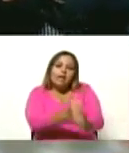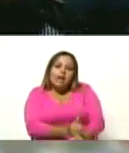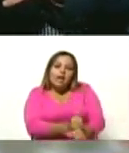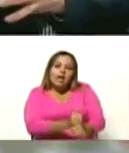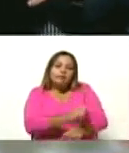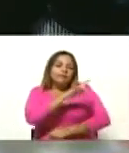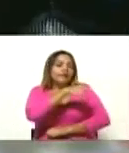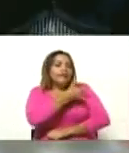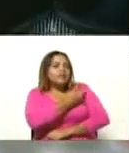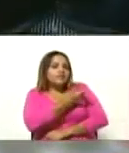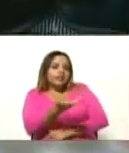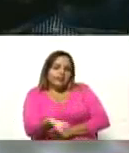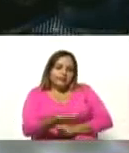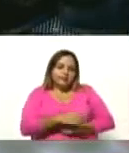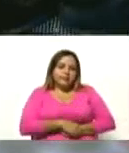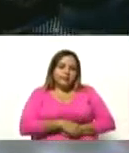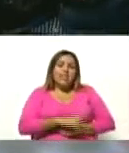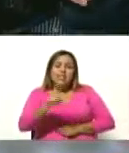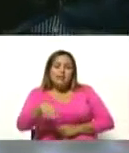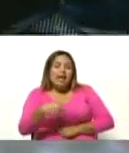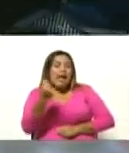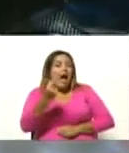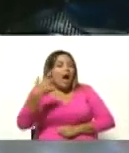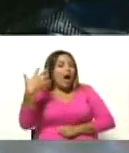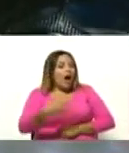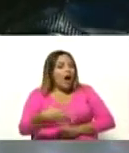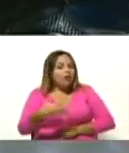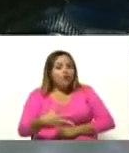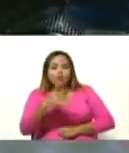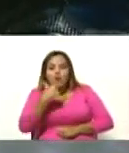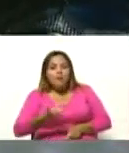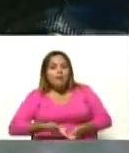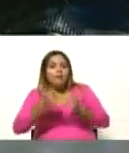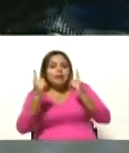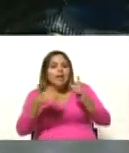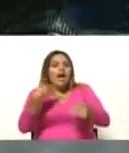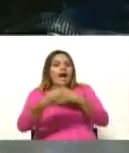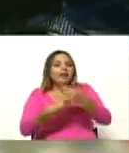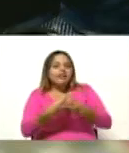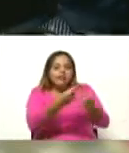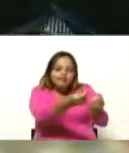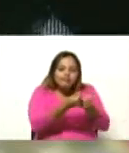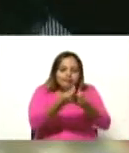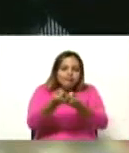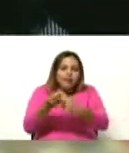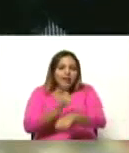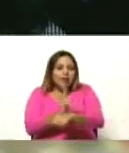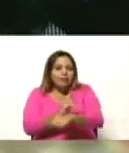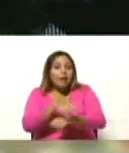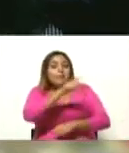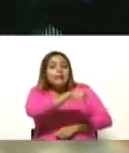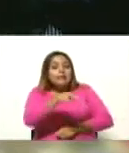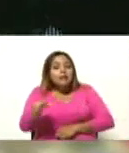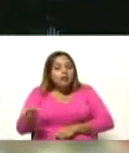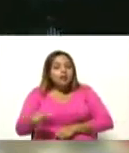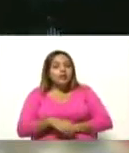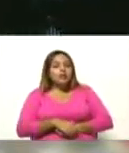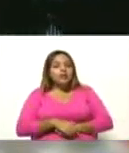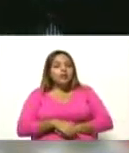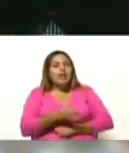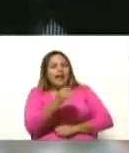carrera universitaria. Además es costosa y no le permite generar ingresos inmediatos. La gente